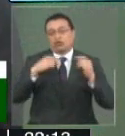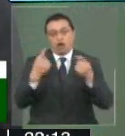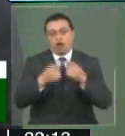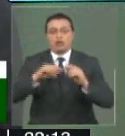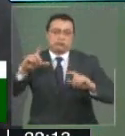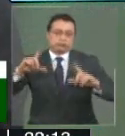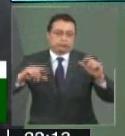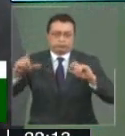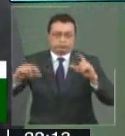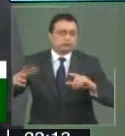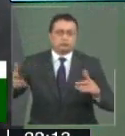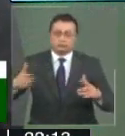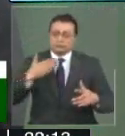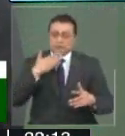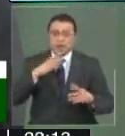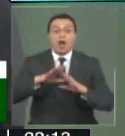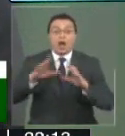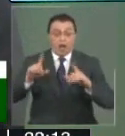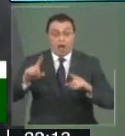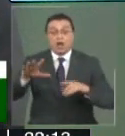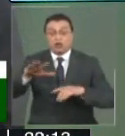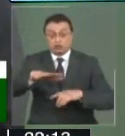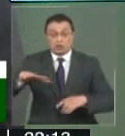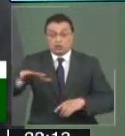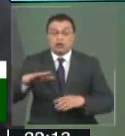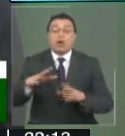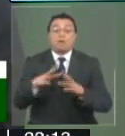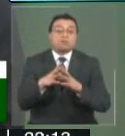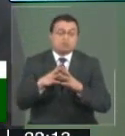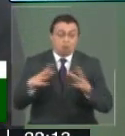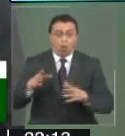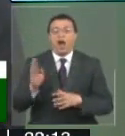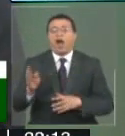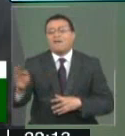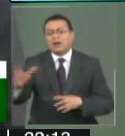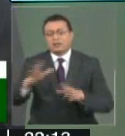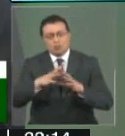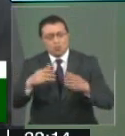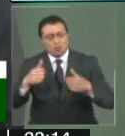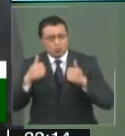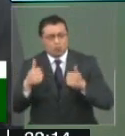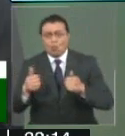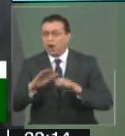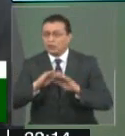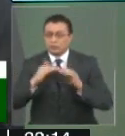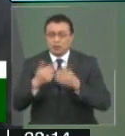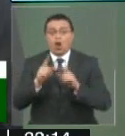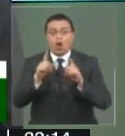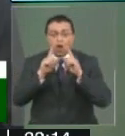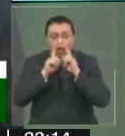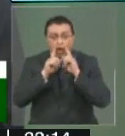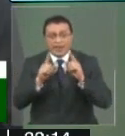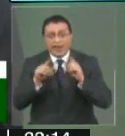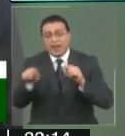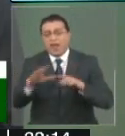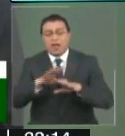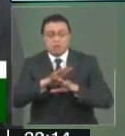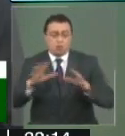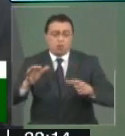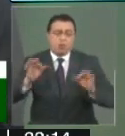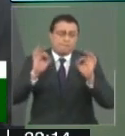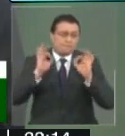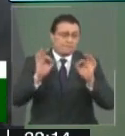Hay de todo también. Hay situaciones muy, muy, muy avanzadas, situaciones donde hay hoteles súper